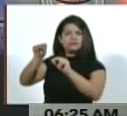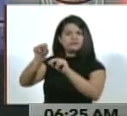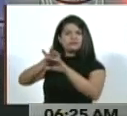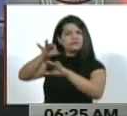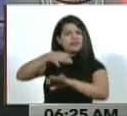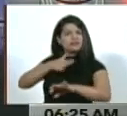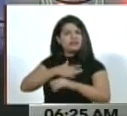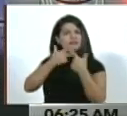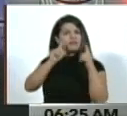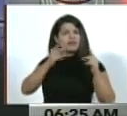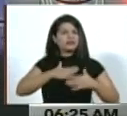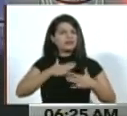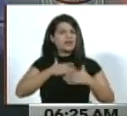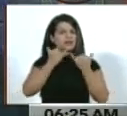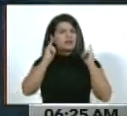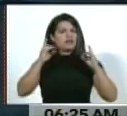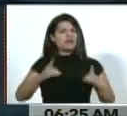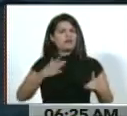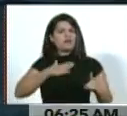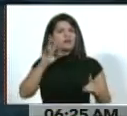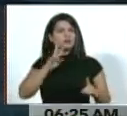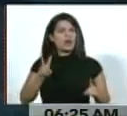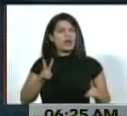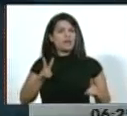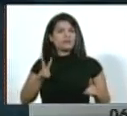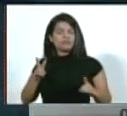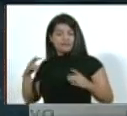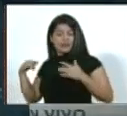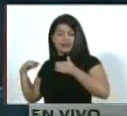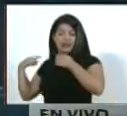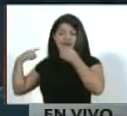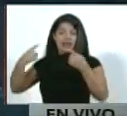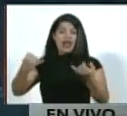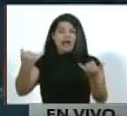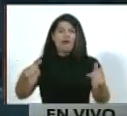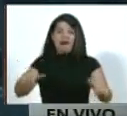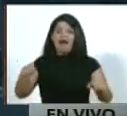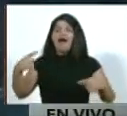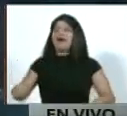Para nosotros tener lo que tenemos hoy, libertad,